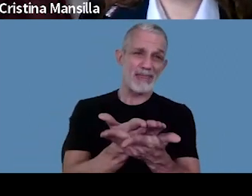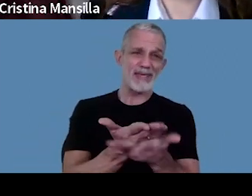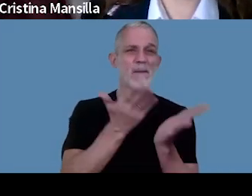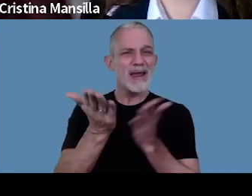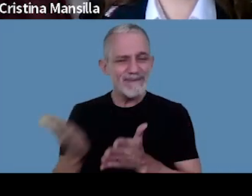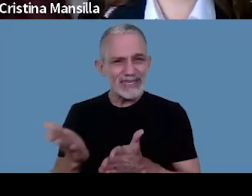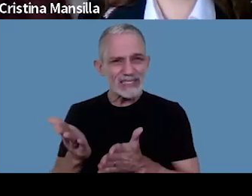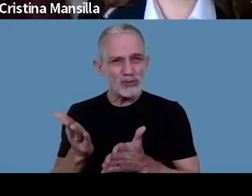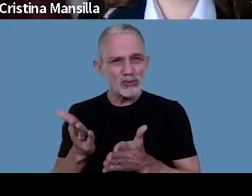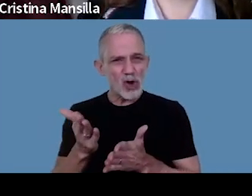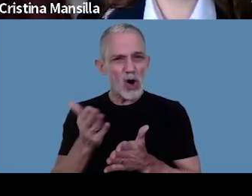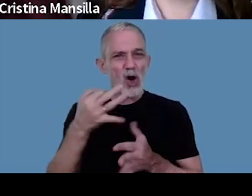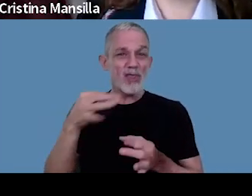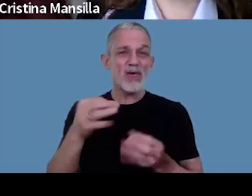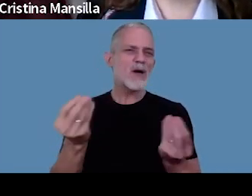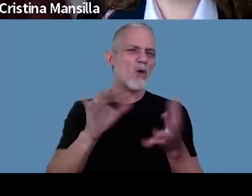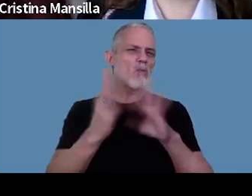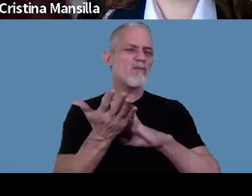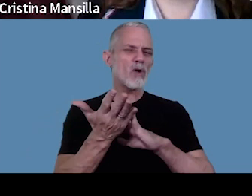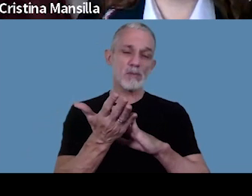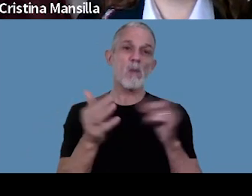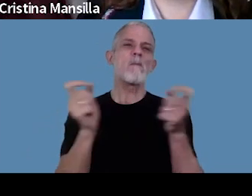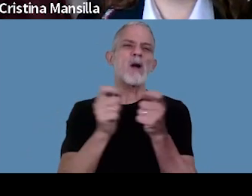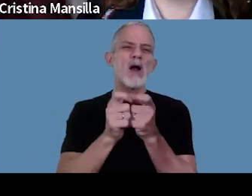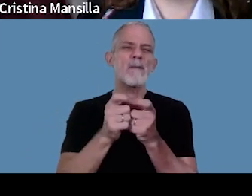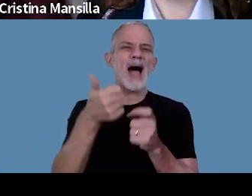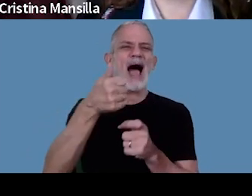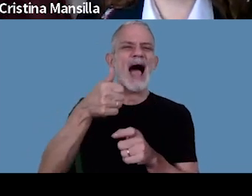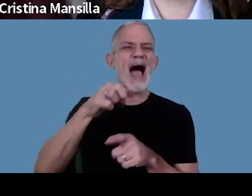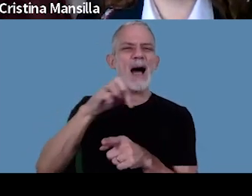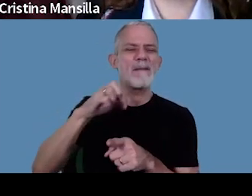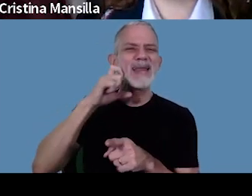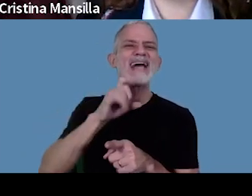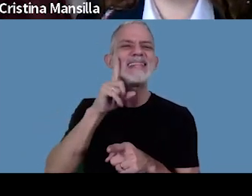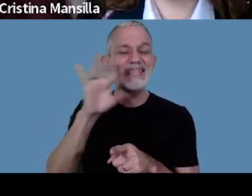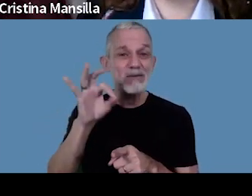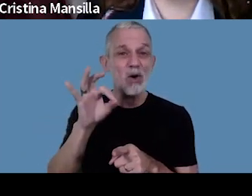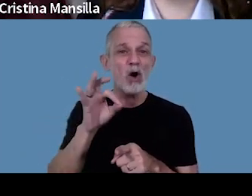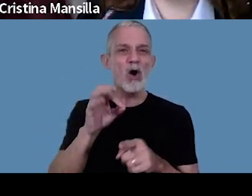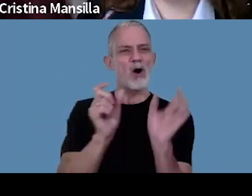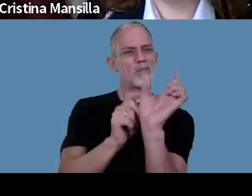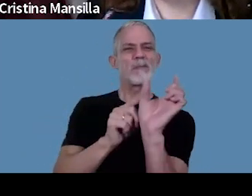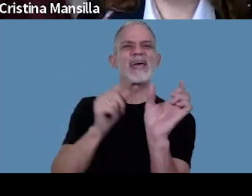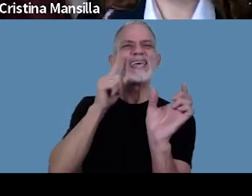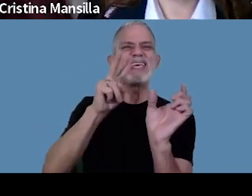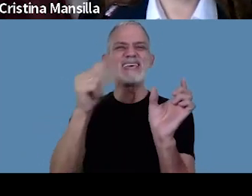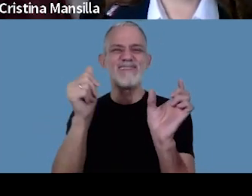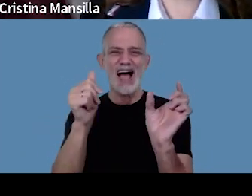beneficio deberán utilizar un programa aplicativo denominado IVA, versión 5.6, Release